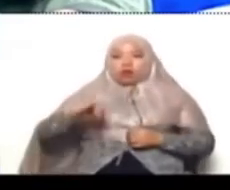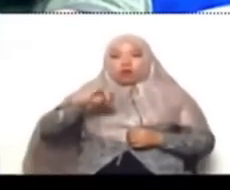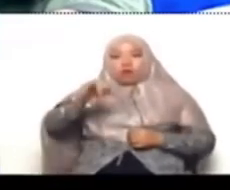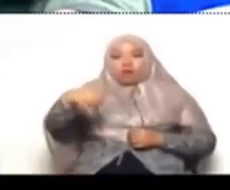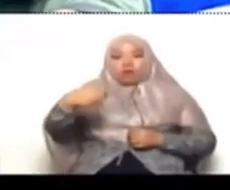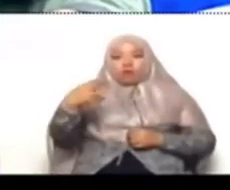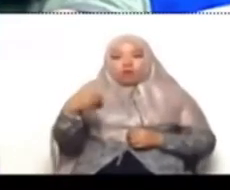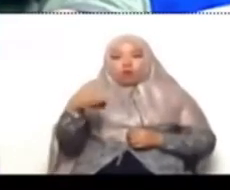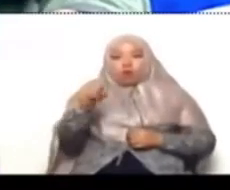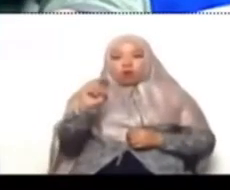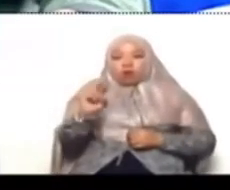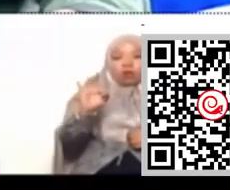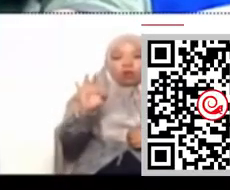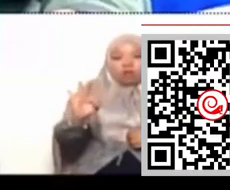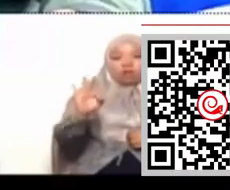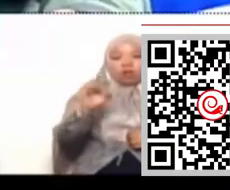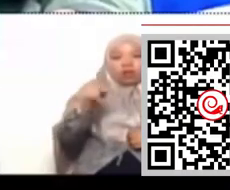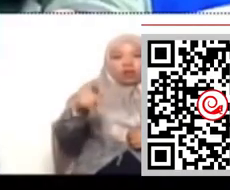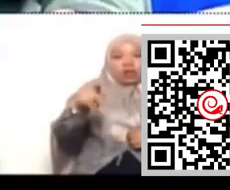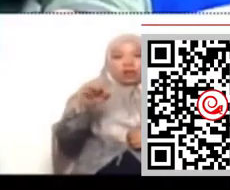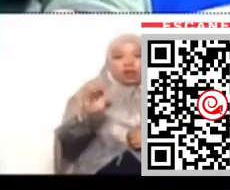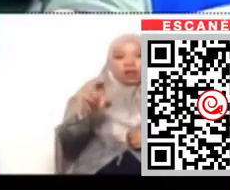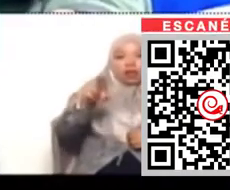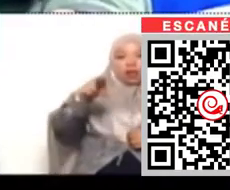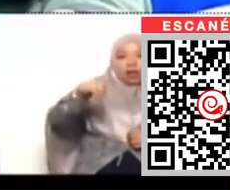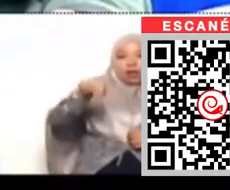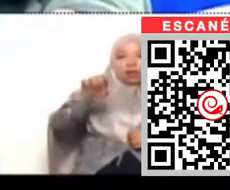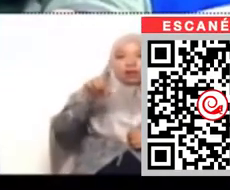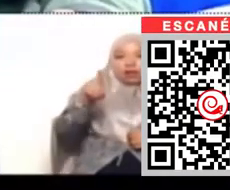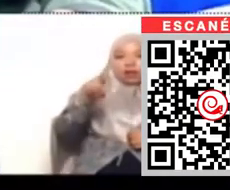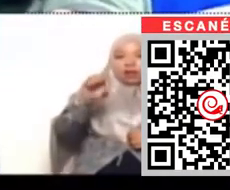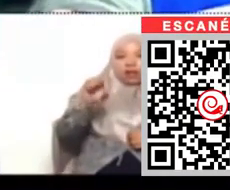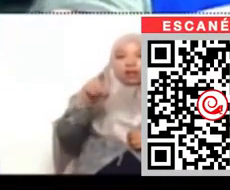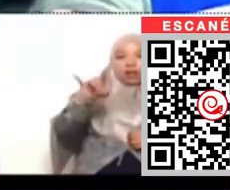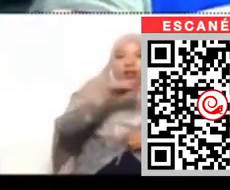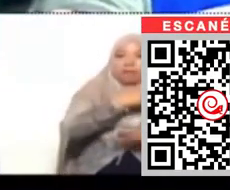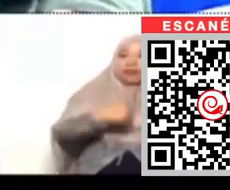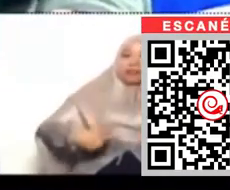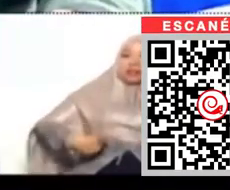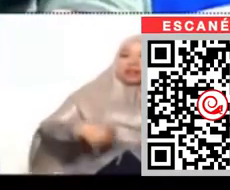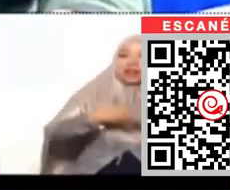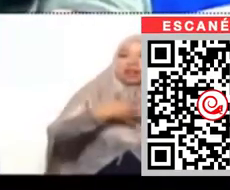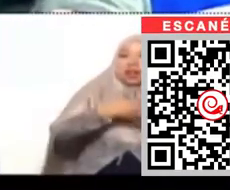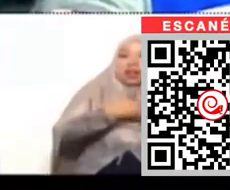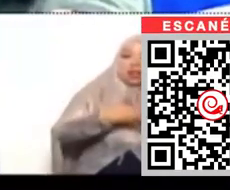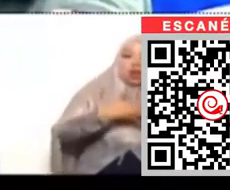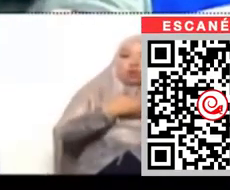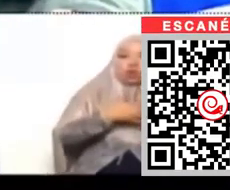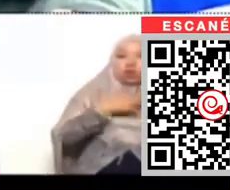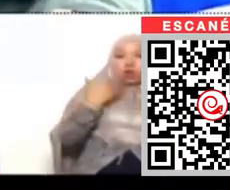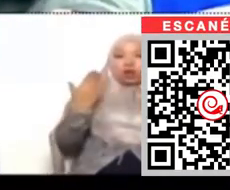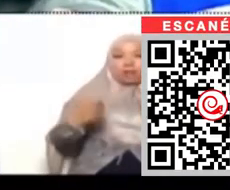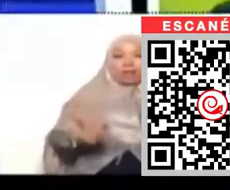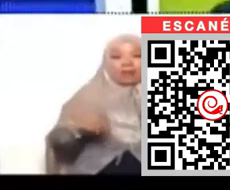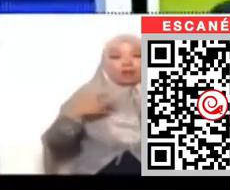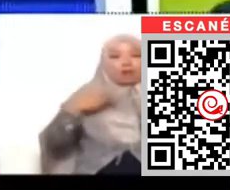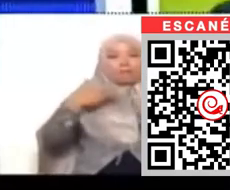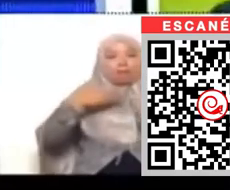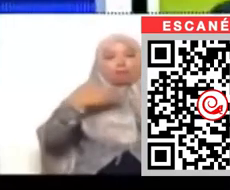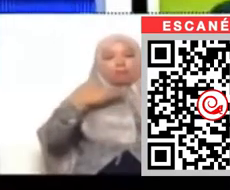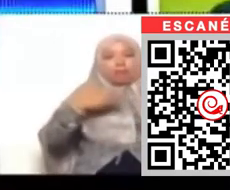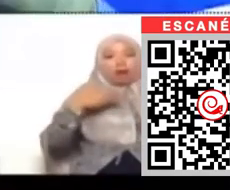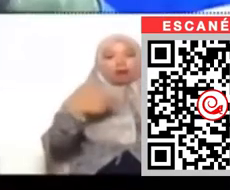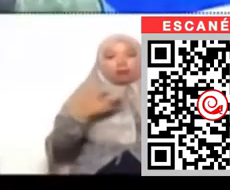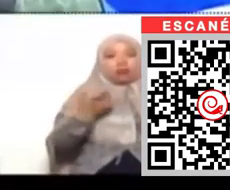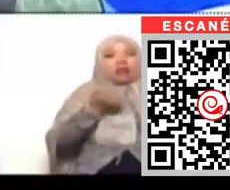F. Kennedy. Está correcto, comprobado los documentos, los documentales, las películas. Y Lee Harvey Oswald. ¿Y a